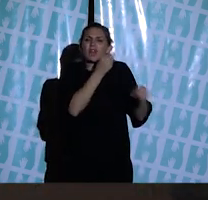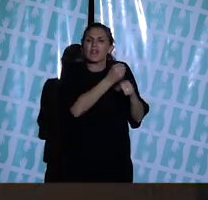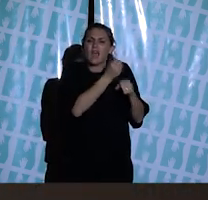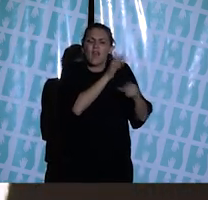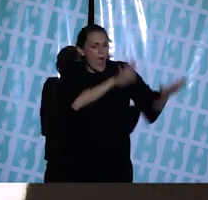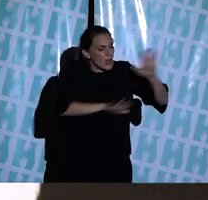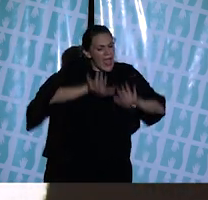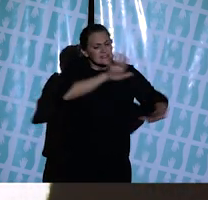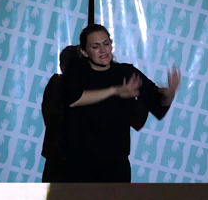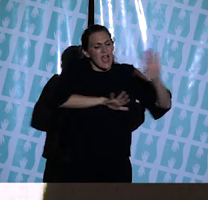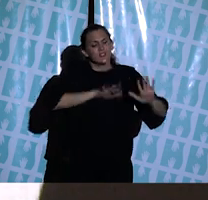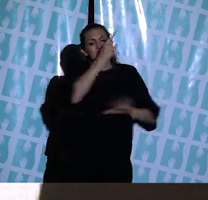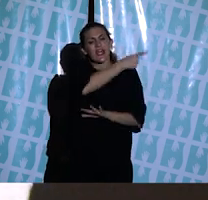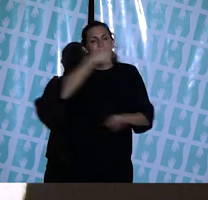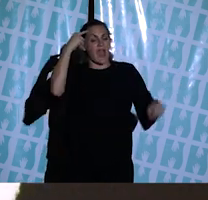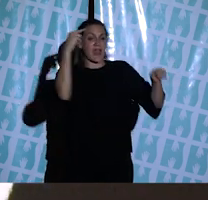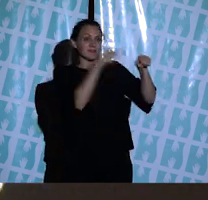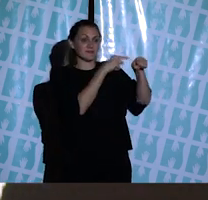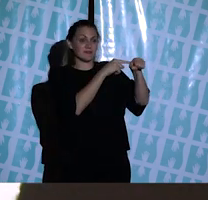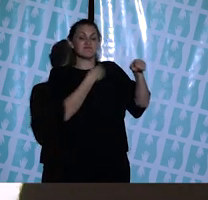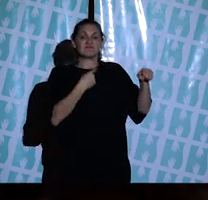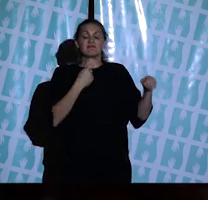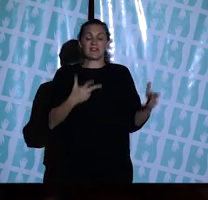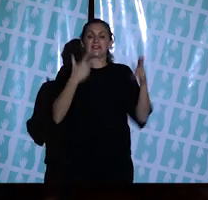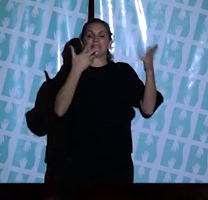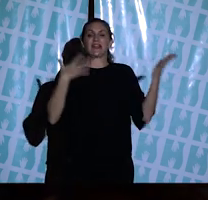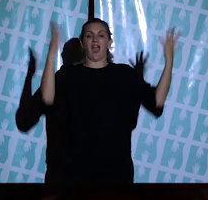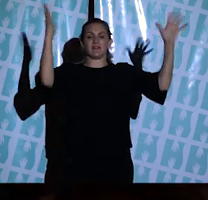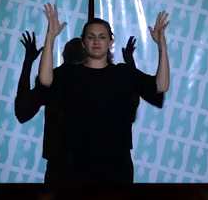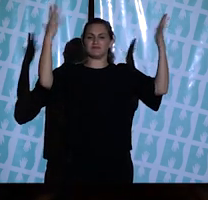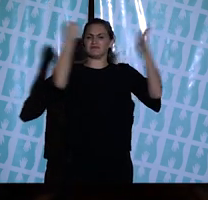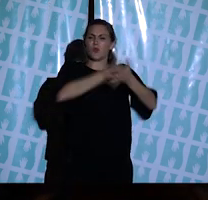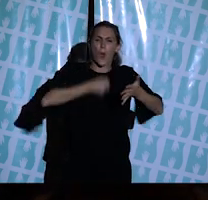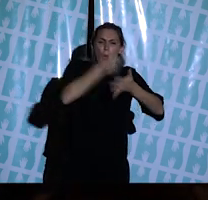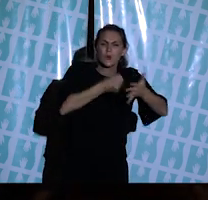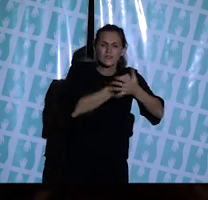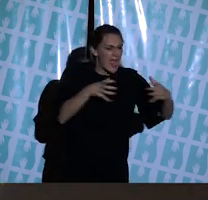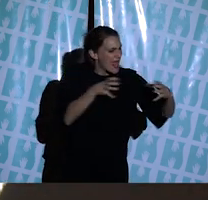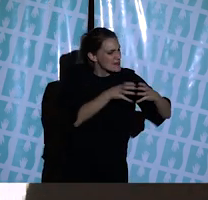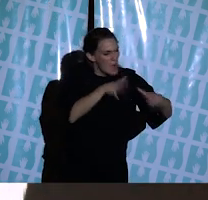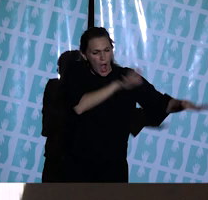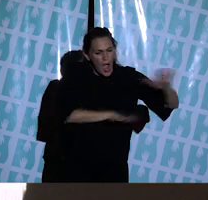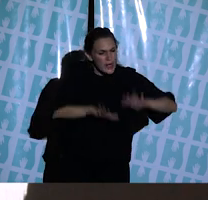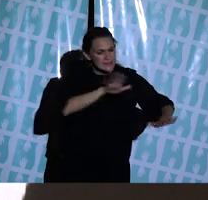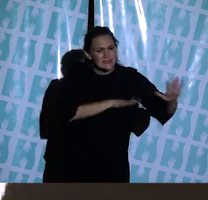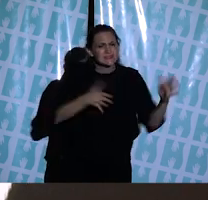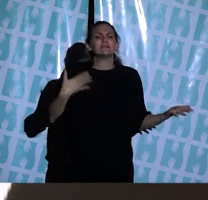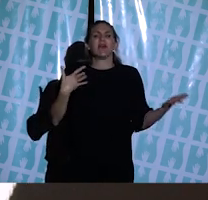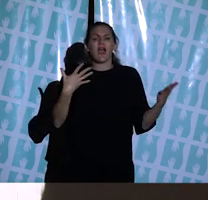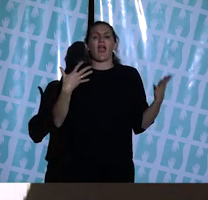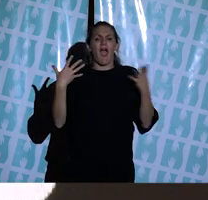de Bariloche. Diría un fuerte aplauso para ellos por tanto esfuerzo, por el bien de la